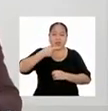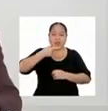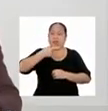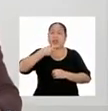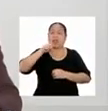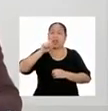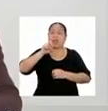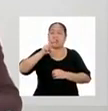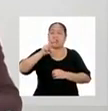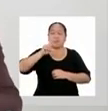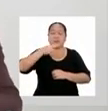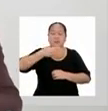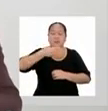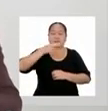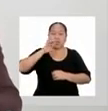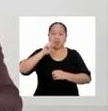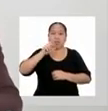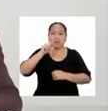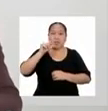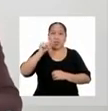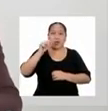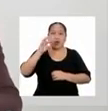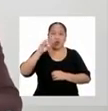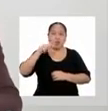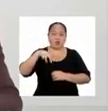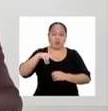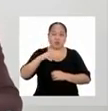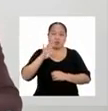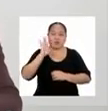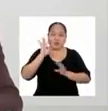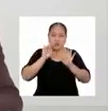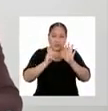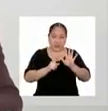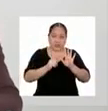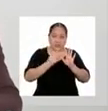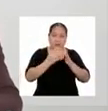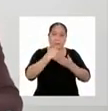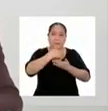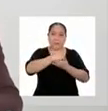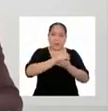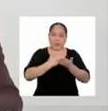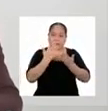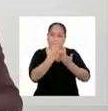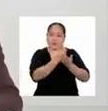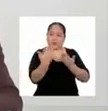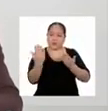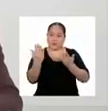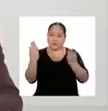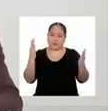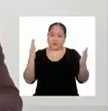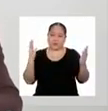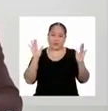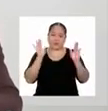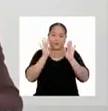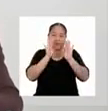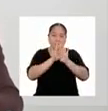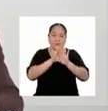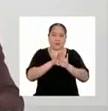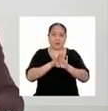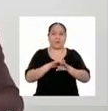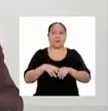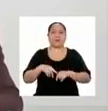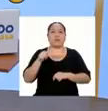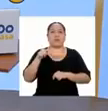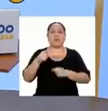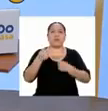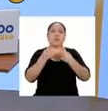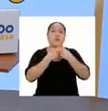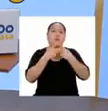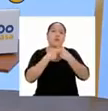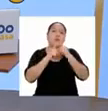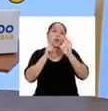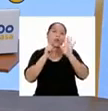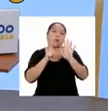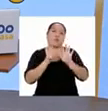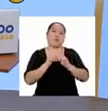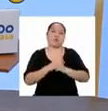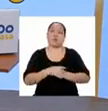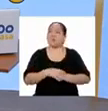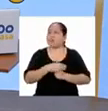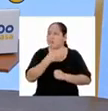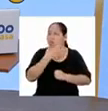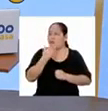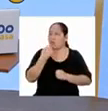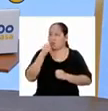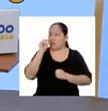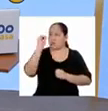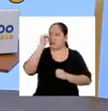tiene 6 caras laterales. De esta manera, el área lateral resulta de la multiplicación del área del triángulo por 6. Pero mejor hay